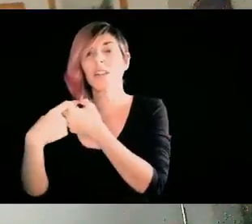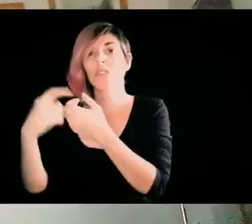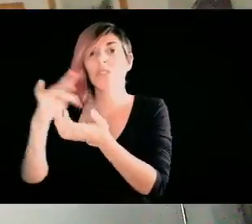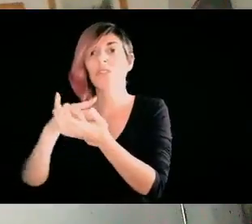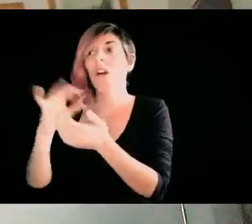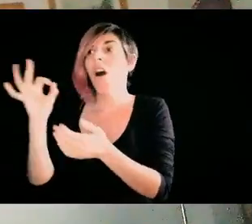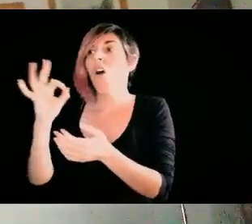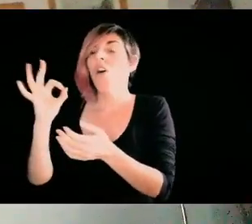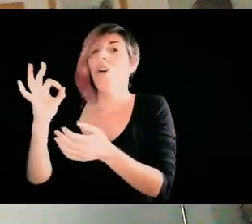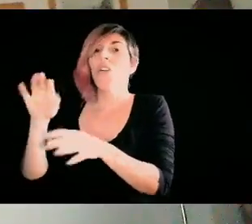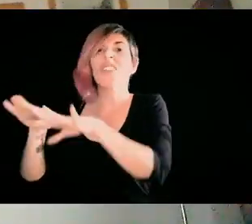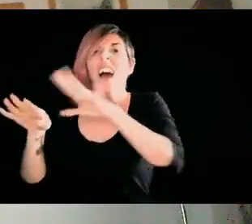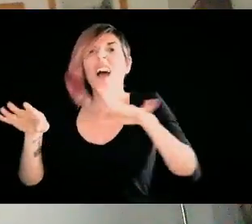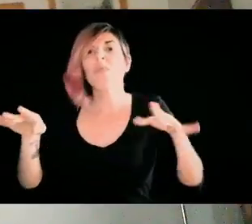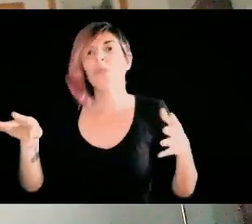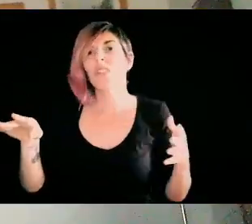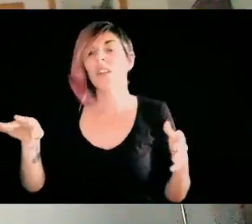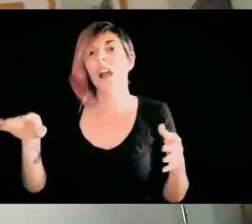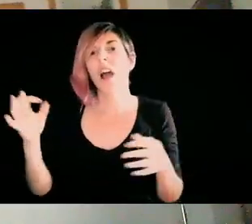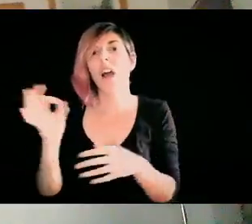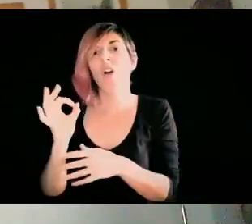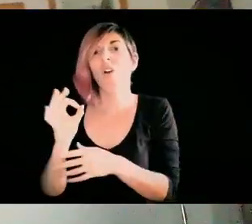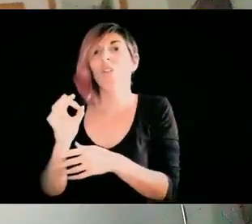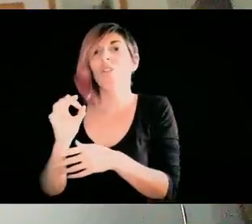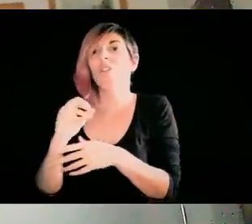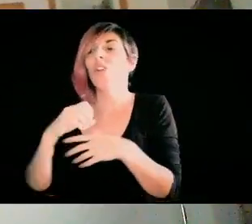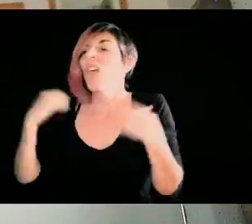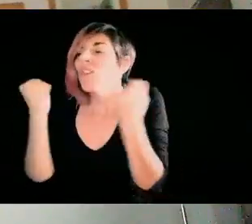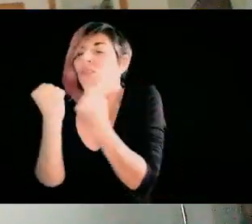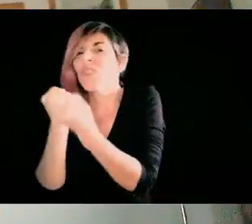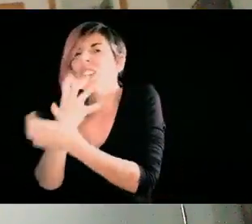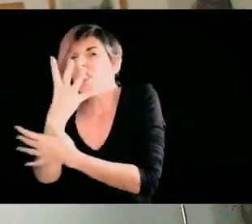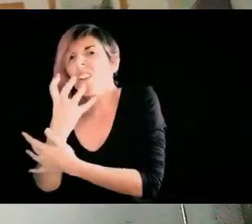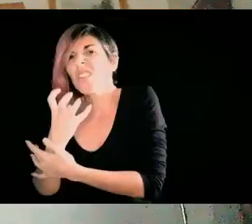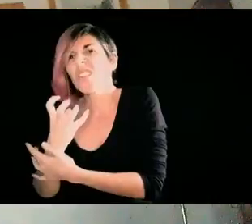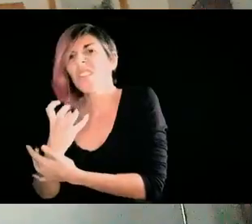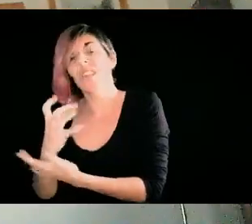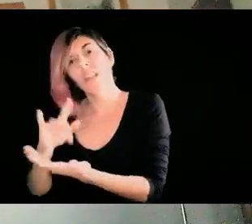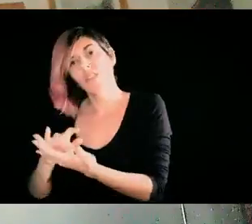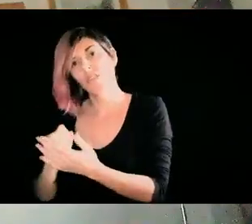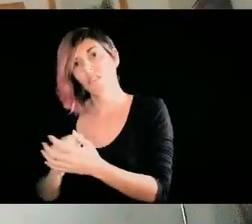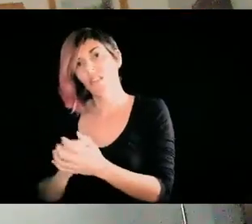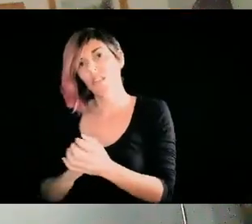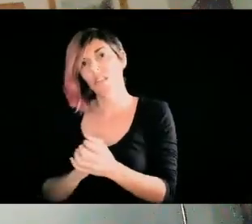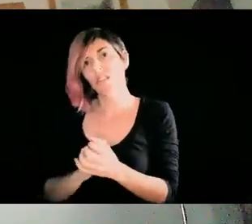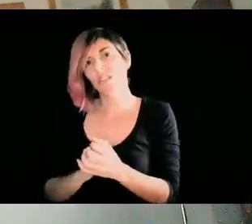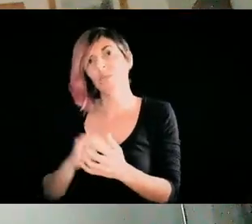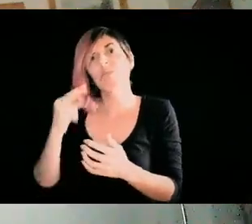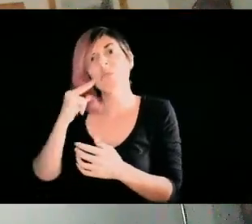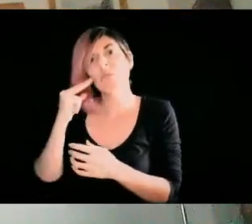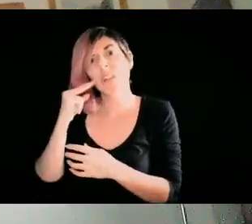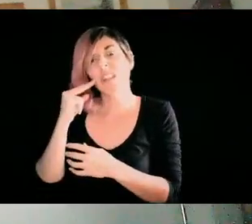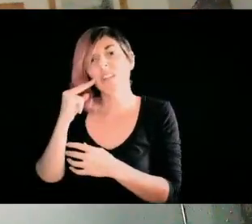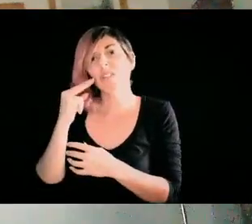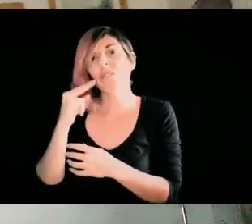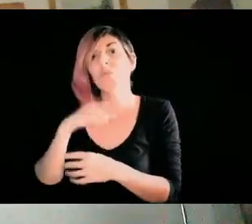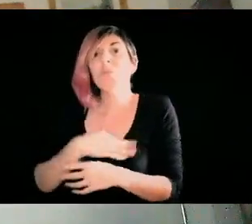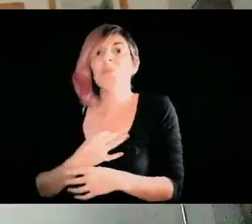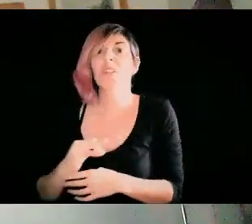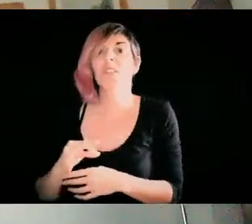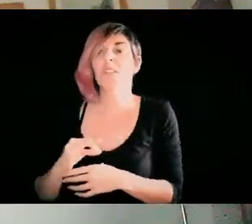comunión, hay momentos de armonía, hay momentos de fluidez y hay momentos invernales de tristeza,